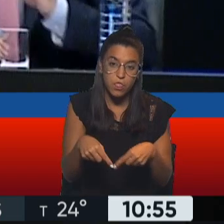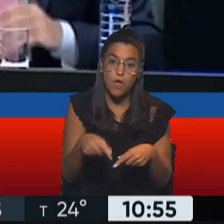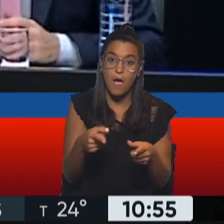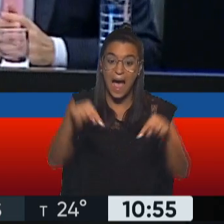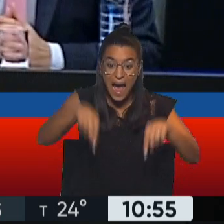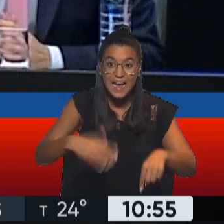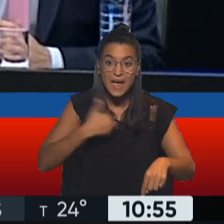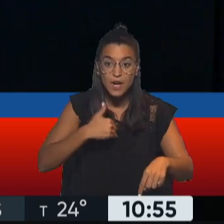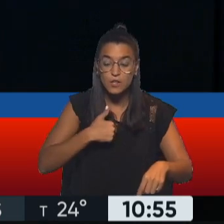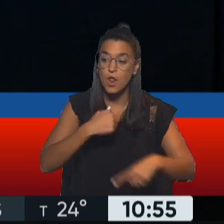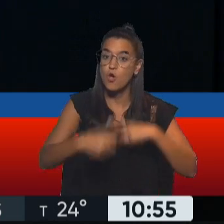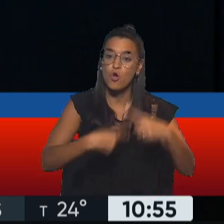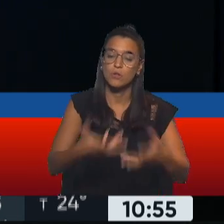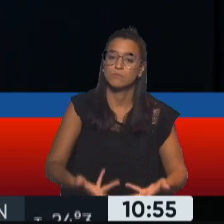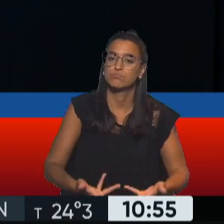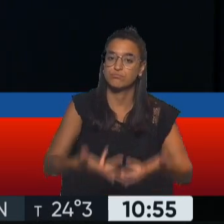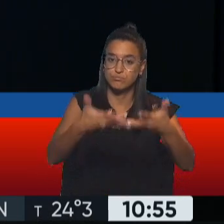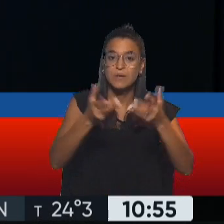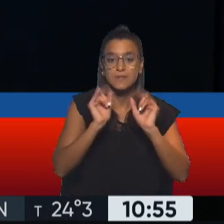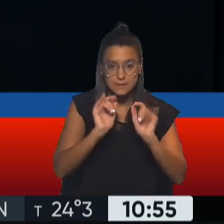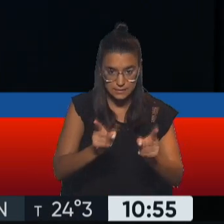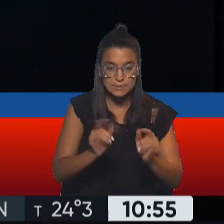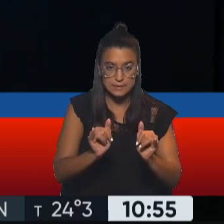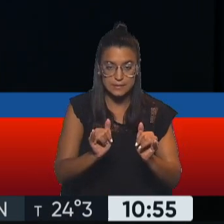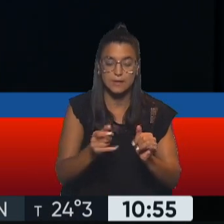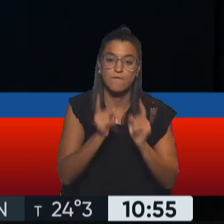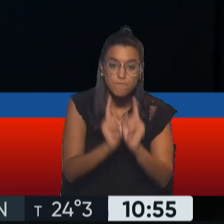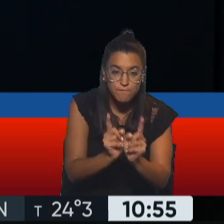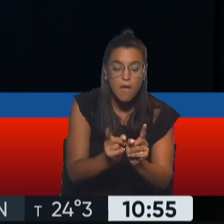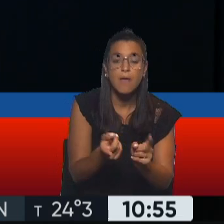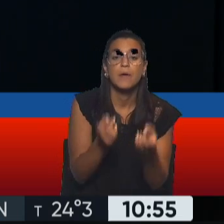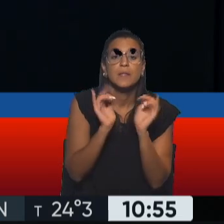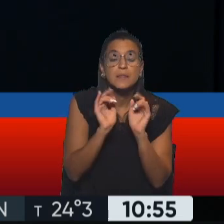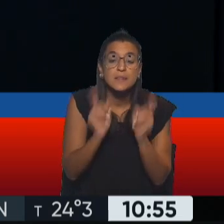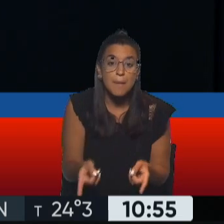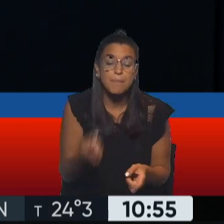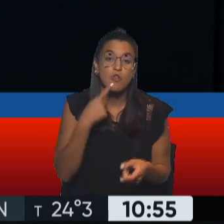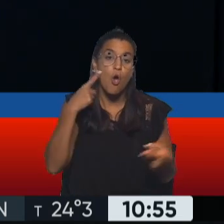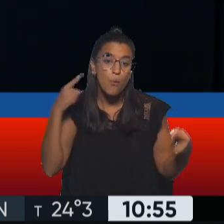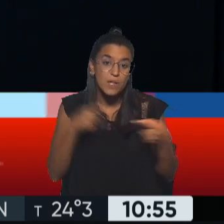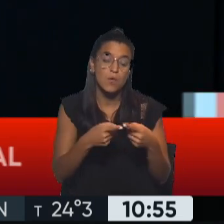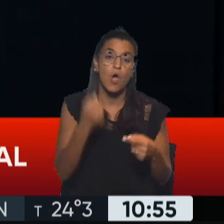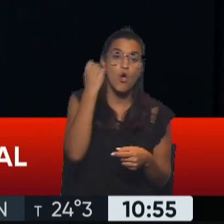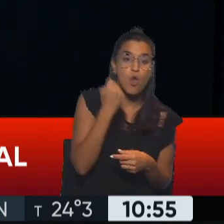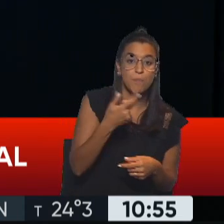en la Argentina continúe el crecimiento y que se puedan abordar objetivos económicos y